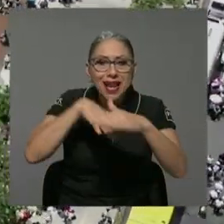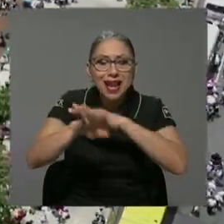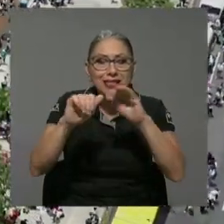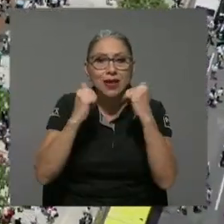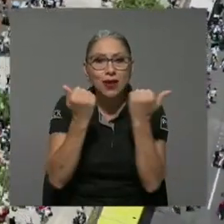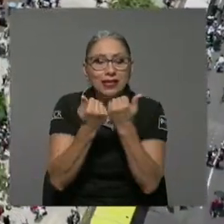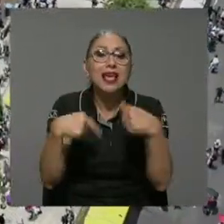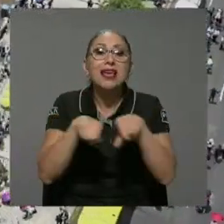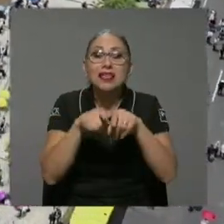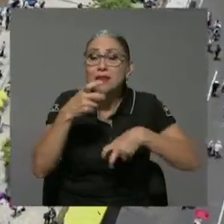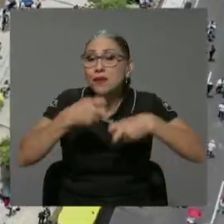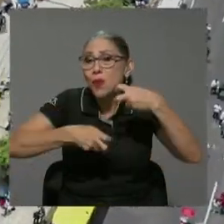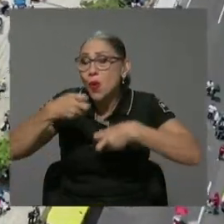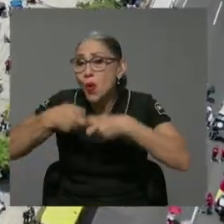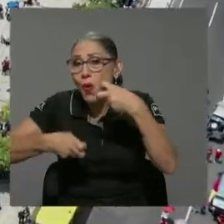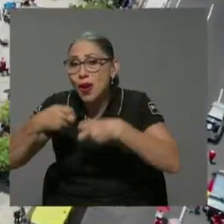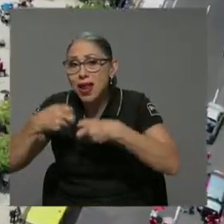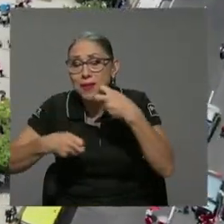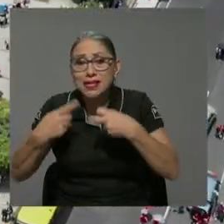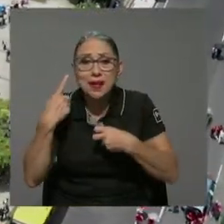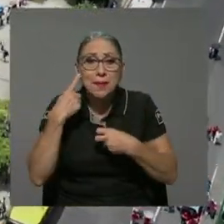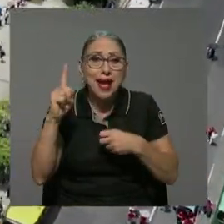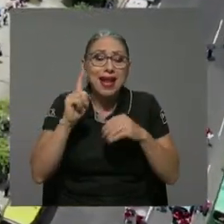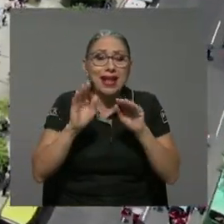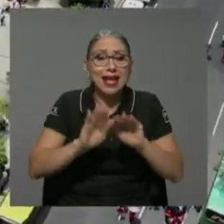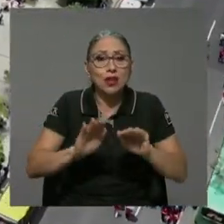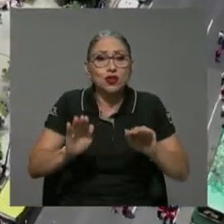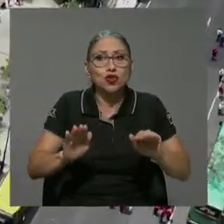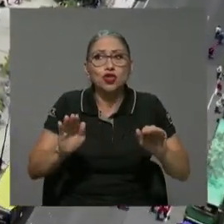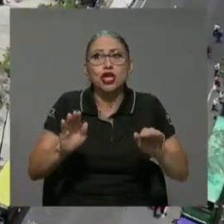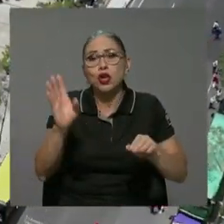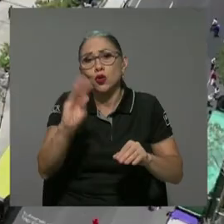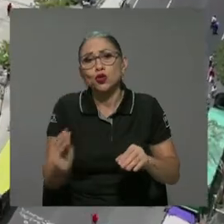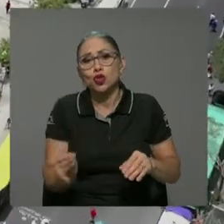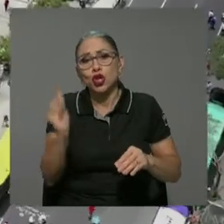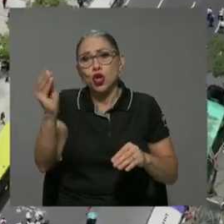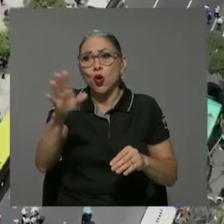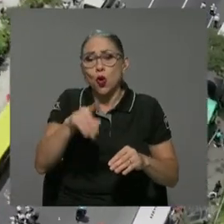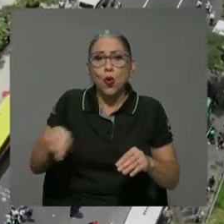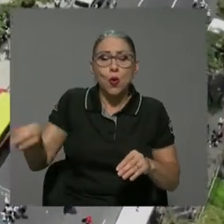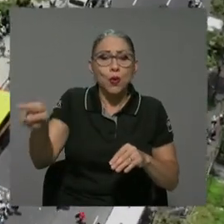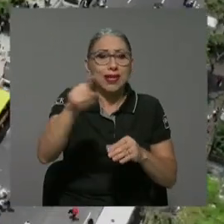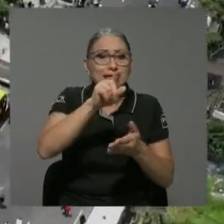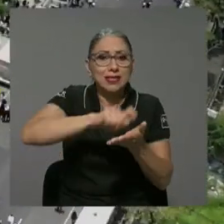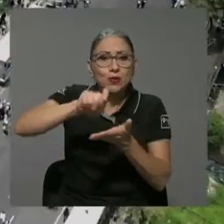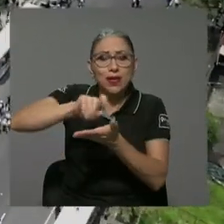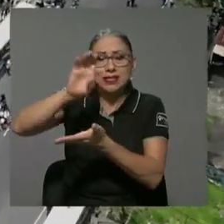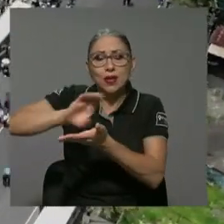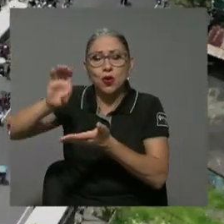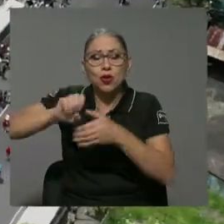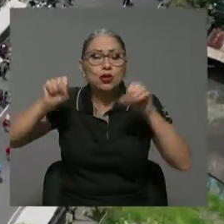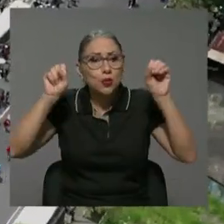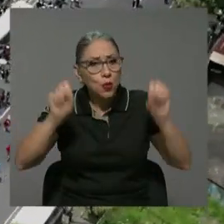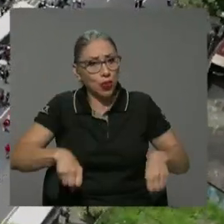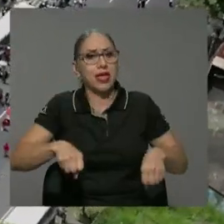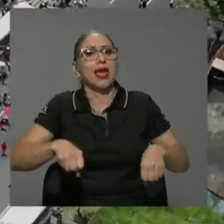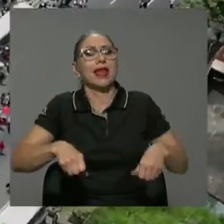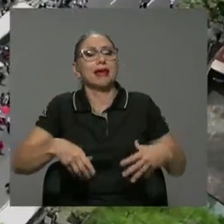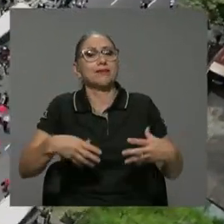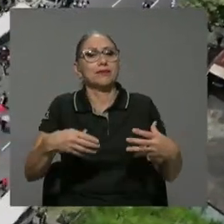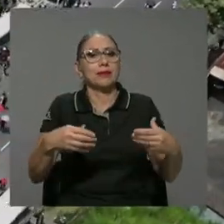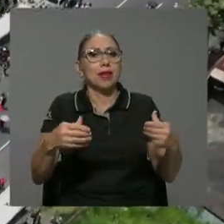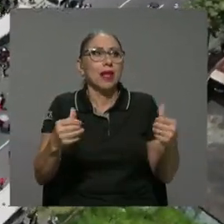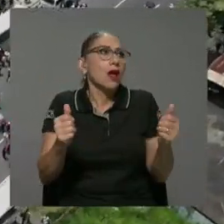los chicos y chicas pudieran, hablando de educación secundaria y primaria, que es lo que estábamos hablando, pudieran con las digamos, con las